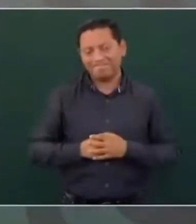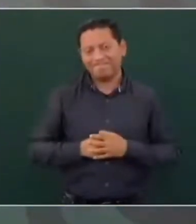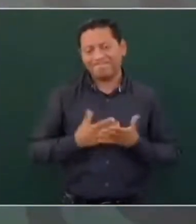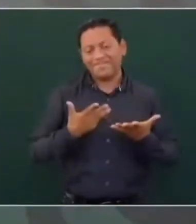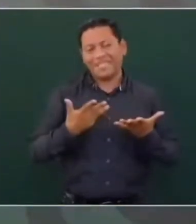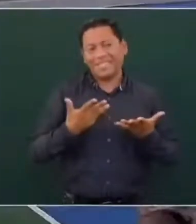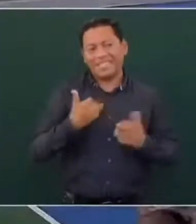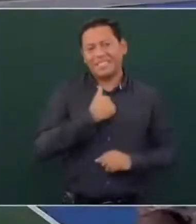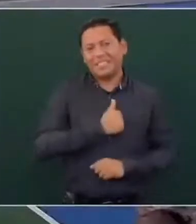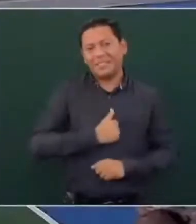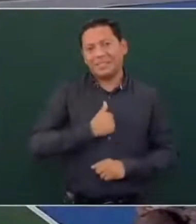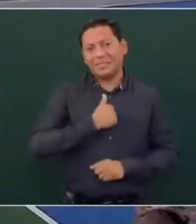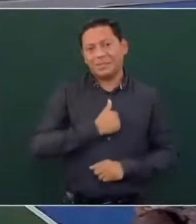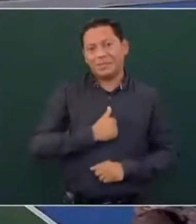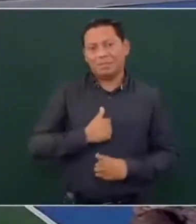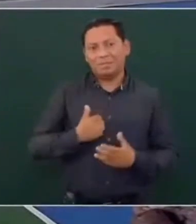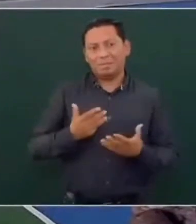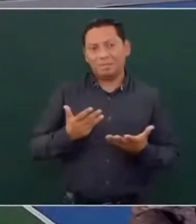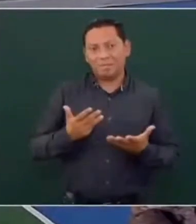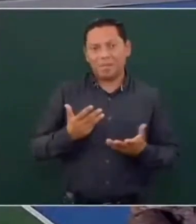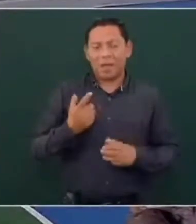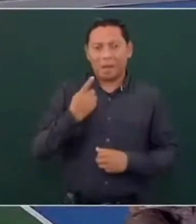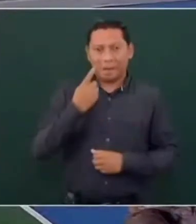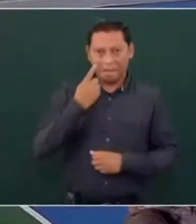Si vemos,